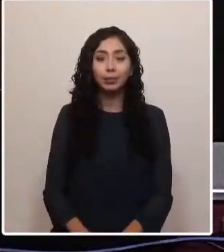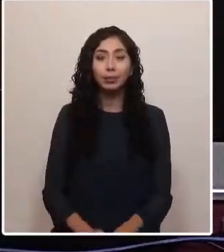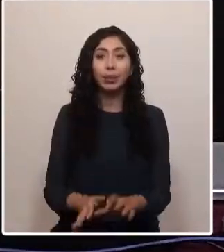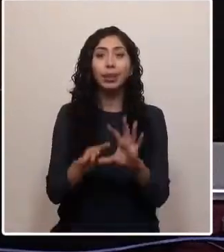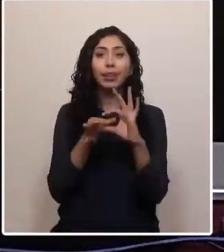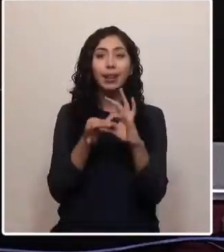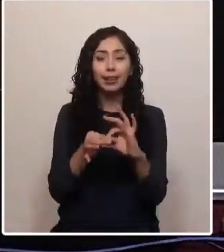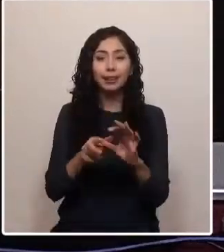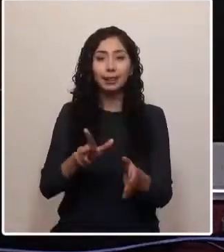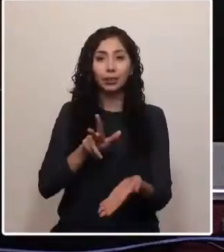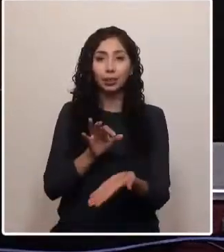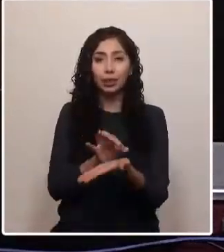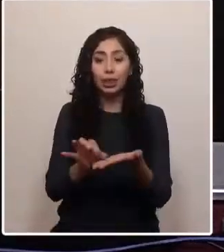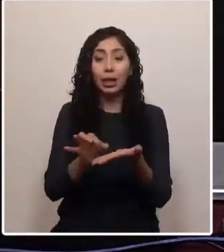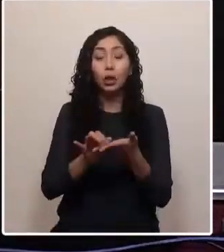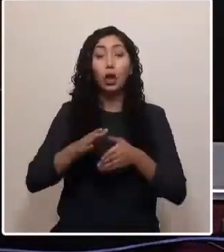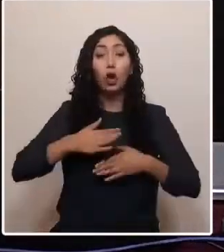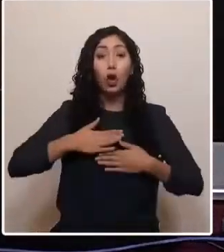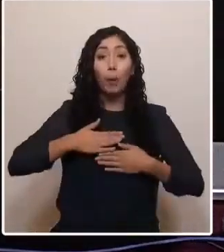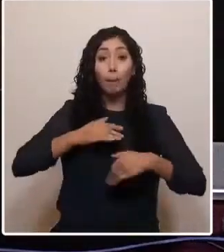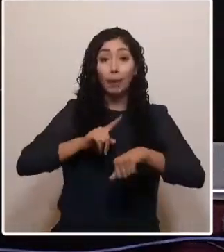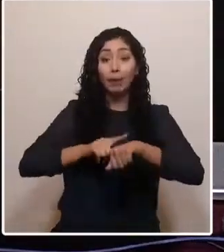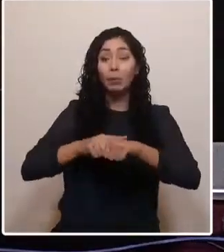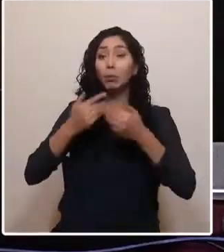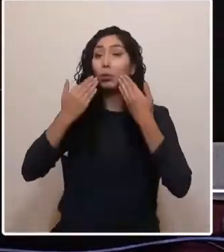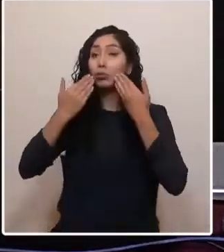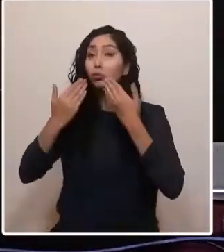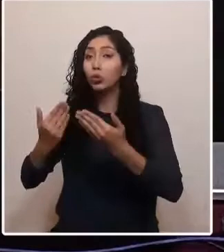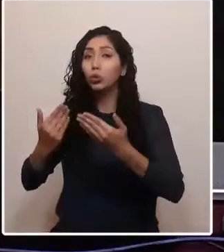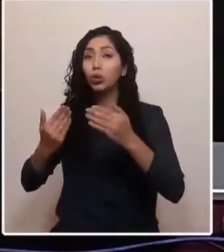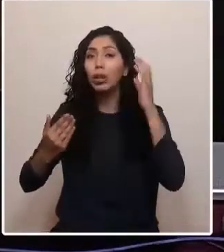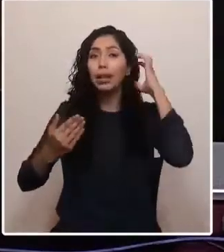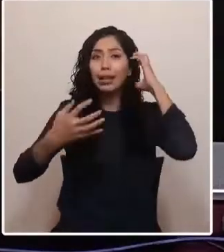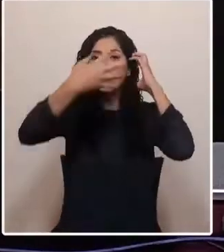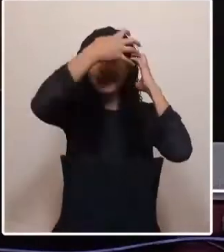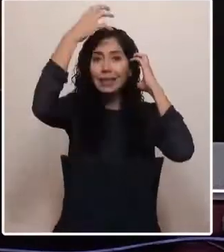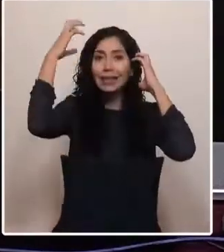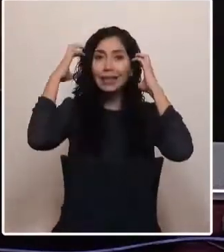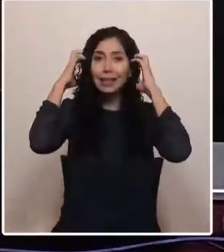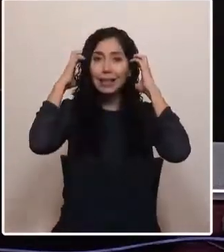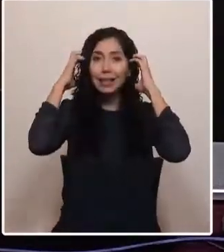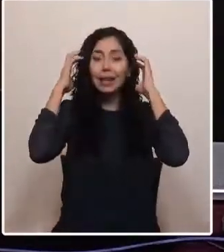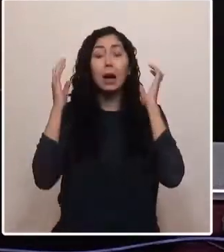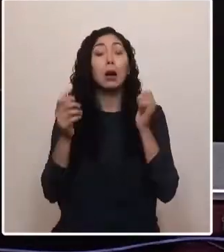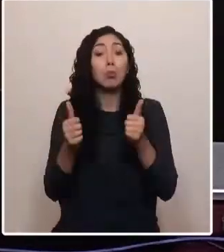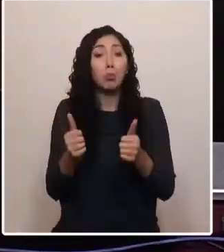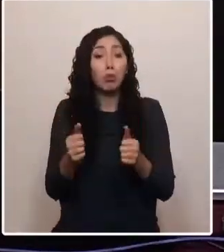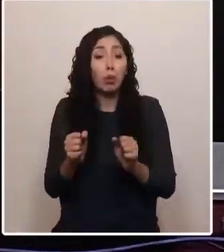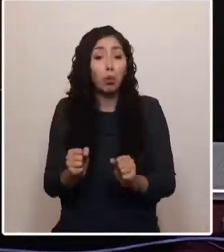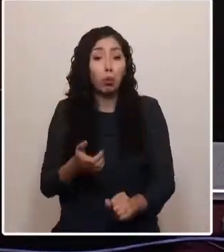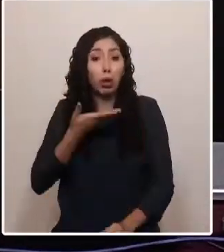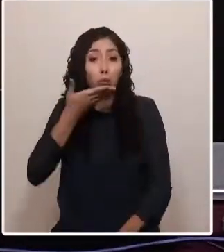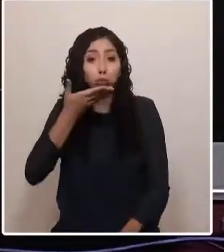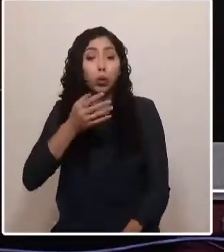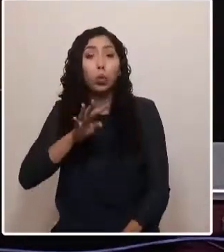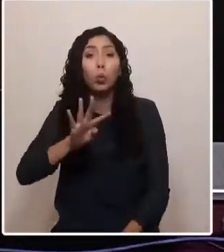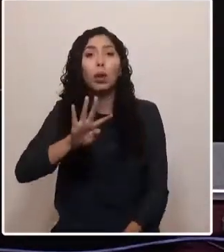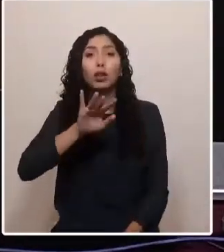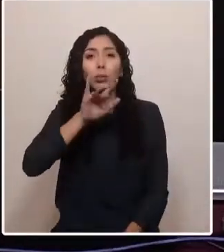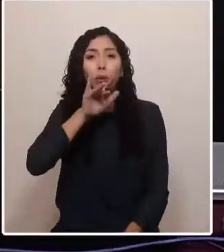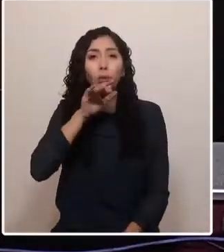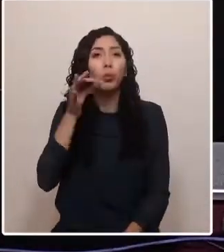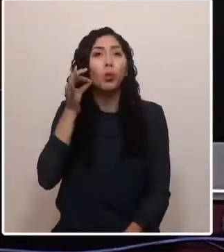Gracias, señor secretario, para ceder mis minutos a la convencional Cristina Dorador. Muy bien. Tiene la palabra por 4 minutos, convencional Cristina